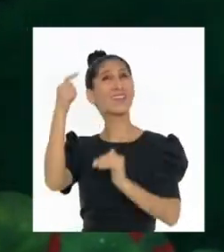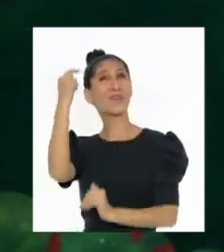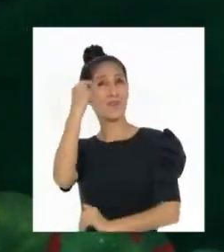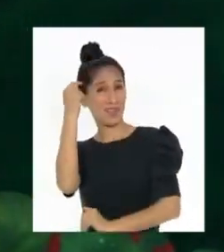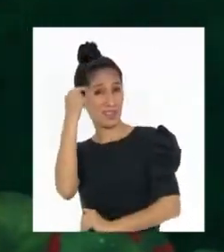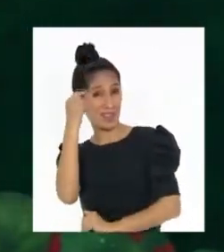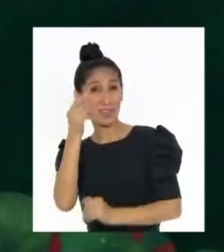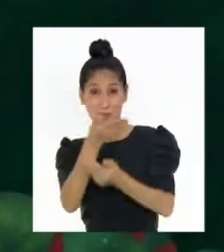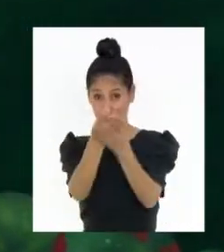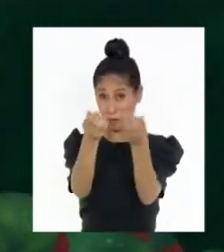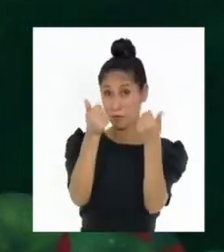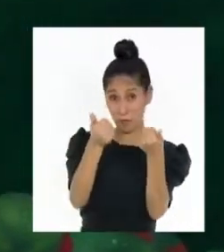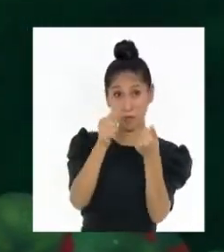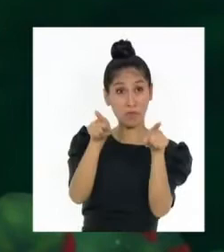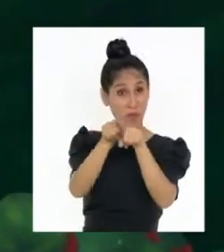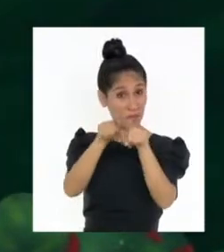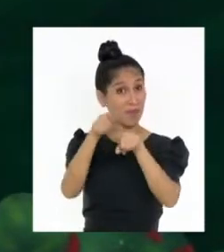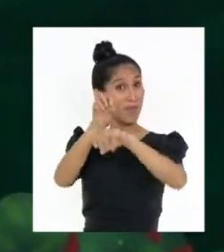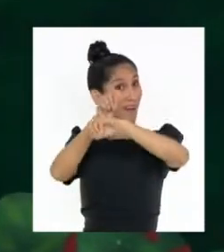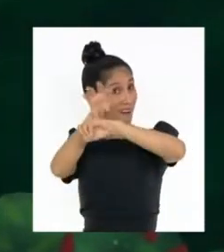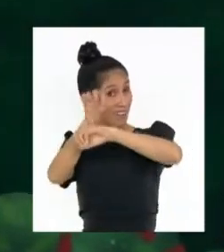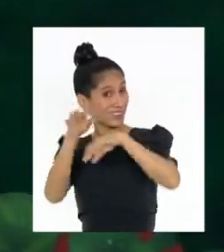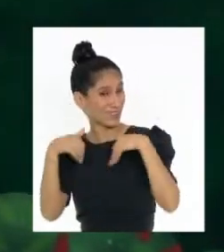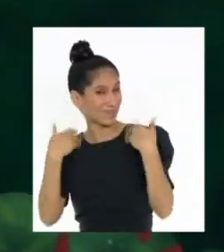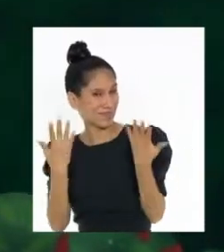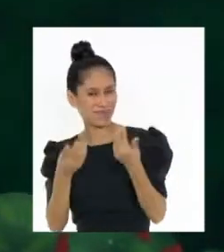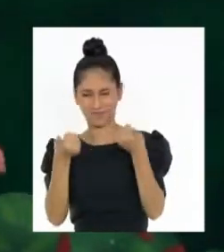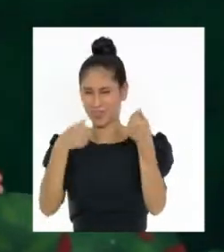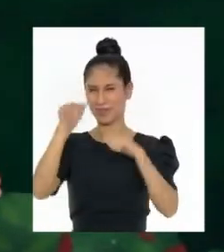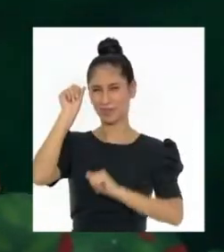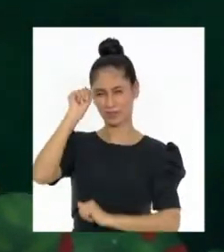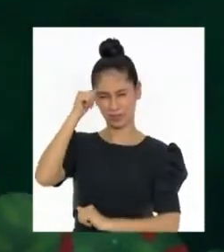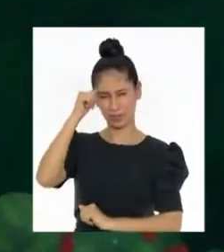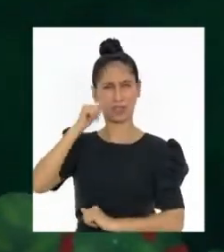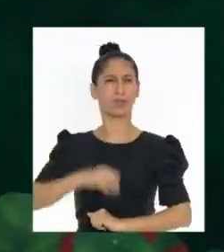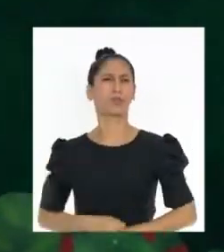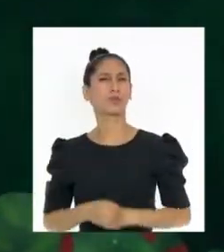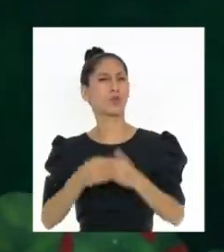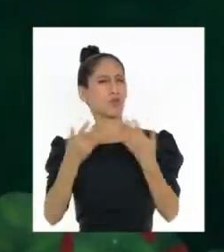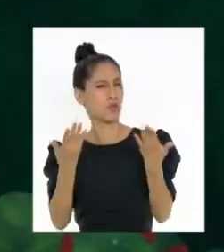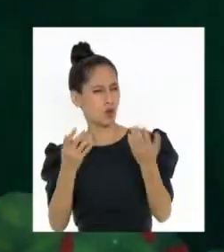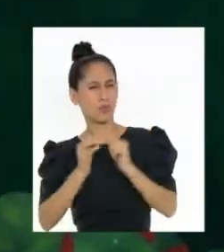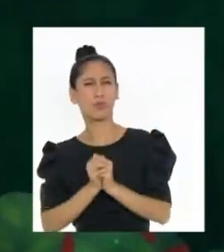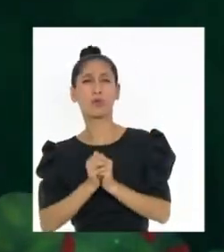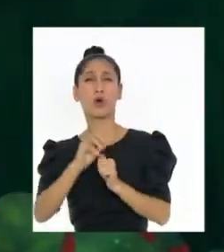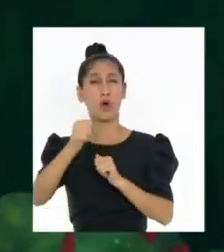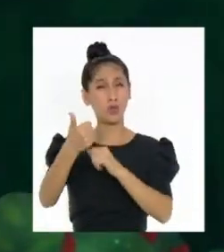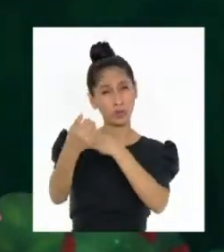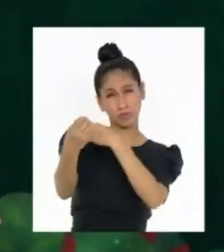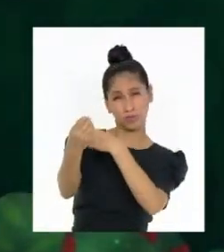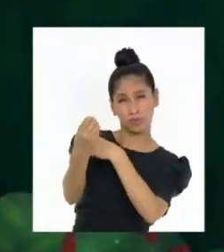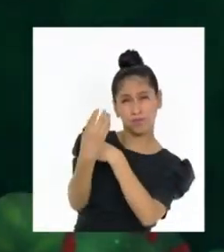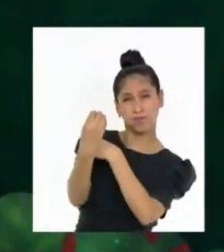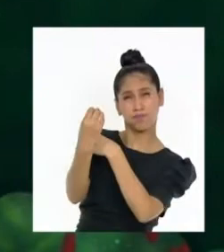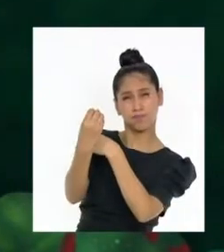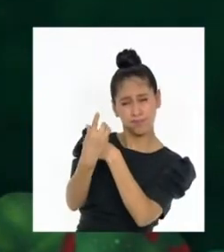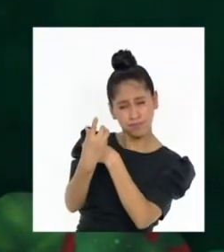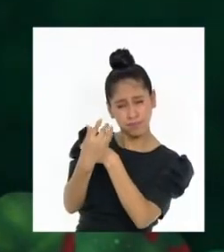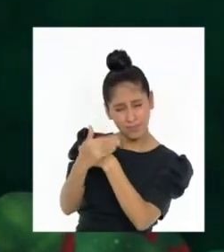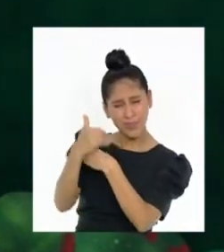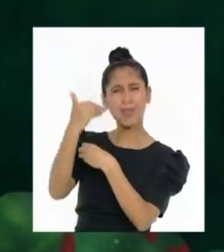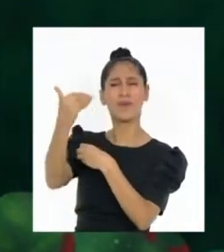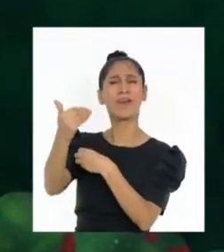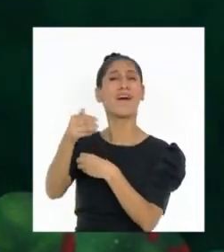hacerlo. Recordemos el reto de esta semana. Compartir recomendaciones para ayudar a los adultos a tomar